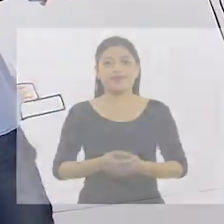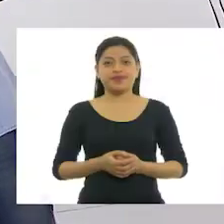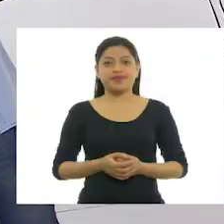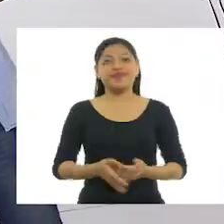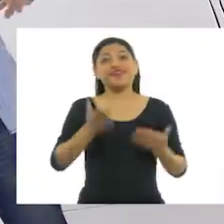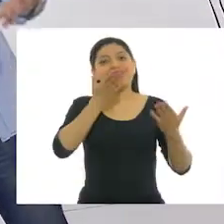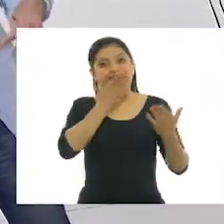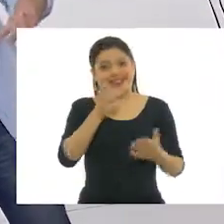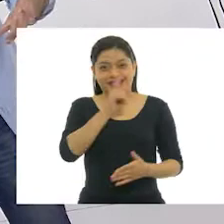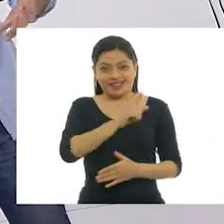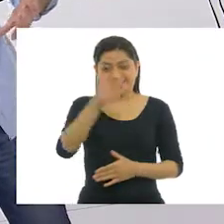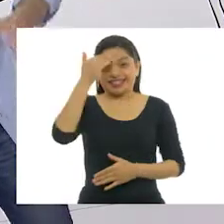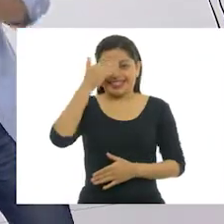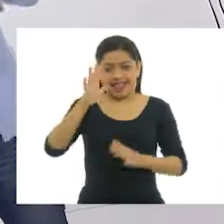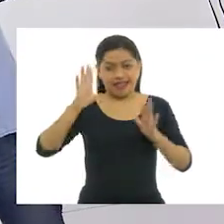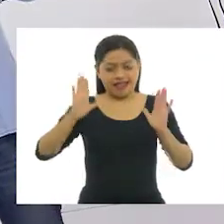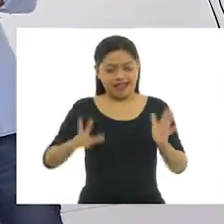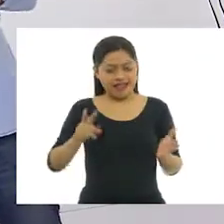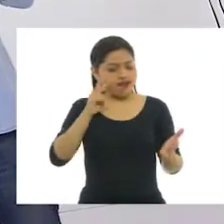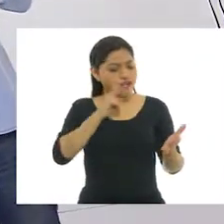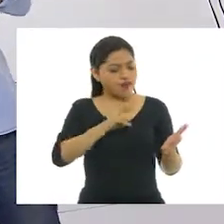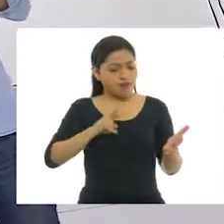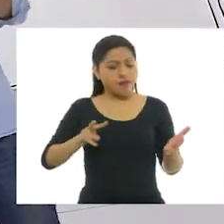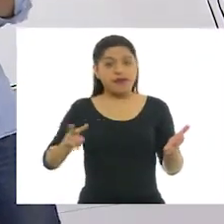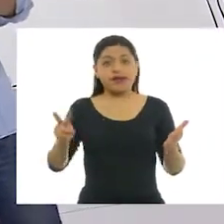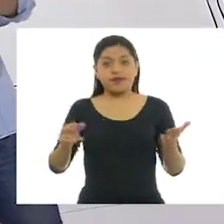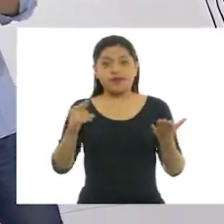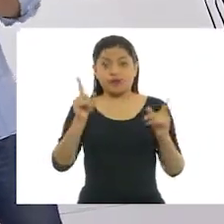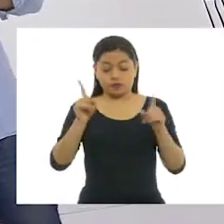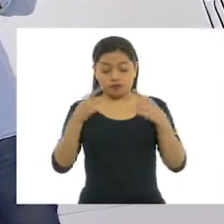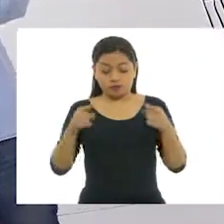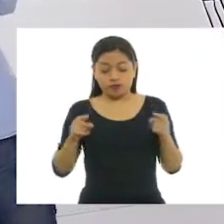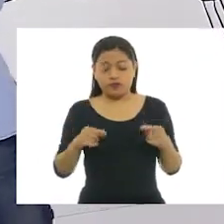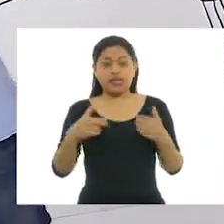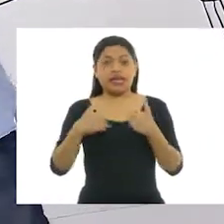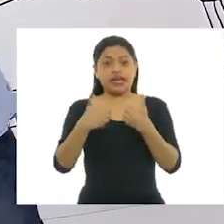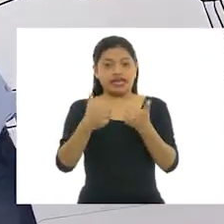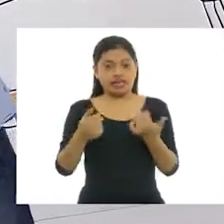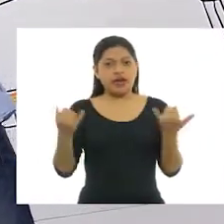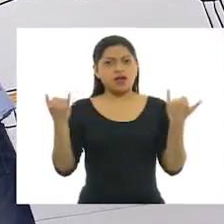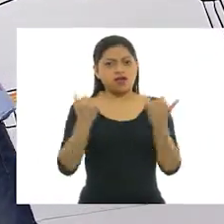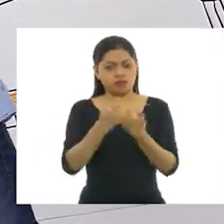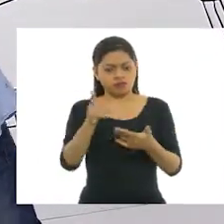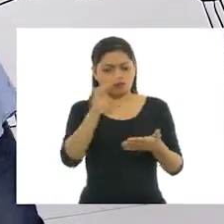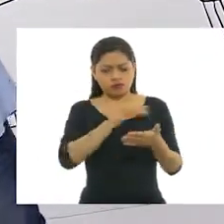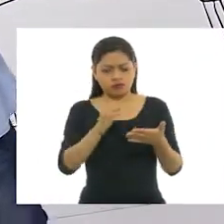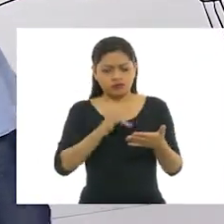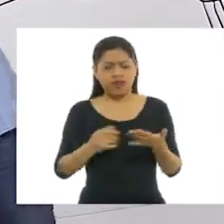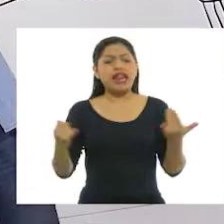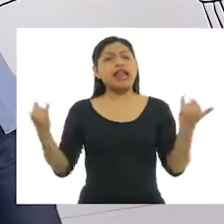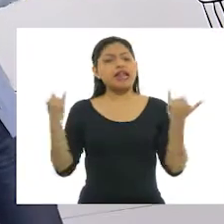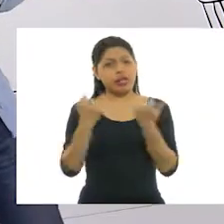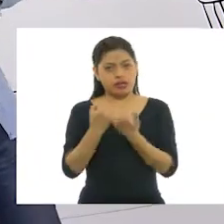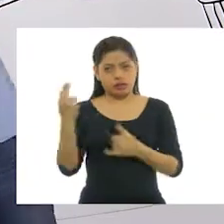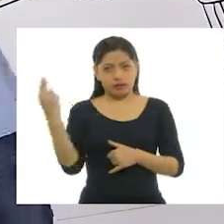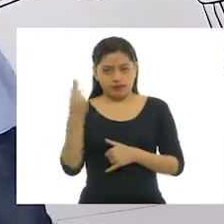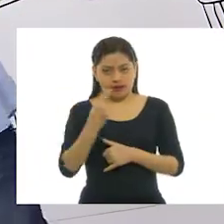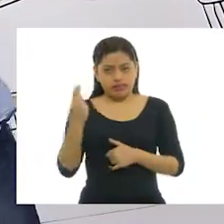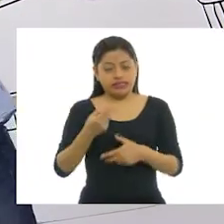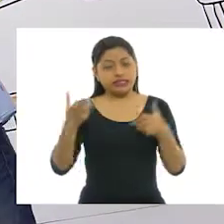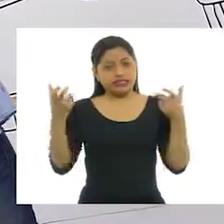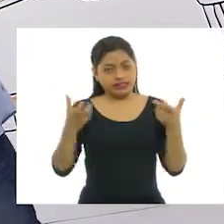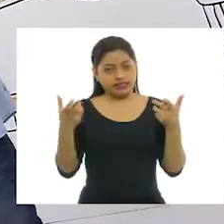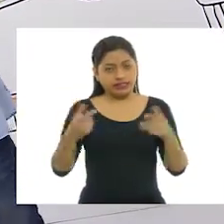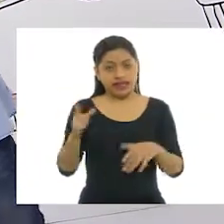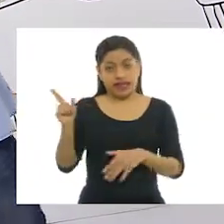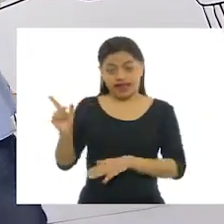Bueno, pues ya sabemos leer. Pero cuando nosotros leemos música, tenemos que llevar el compás con nuestra mano. Y como lo hacemos, como nos